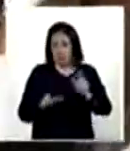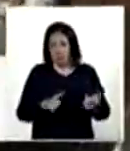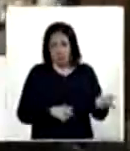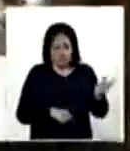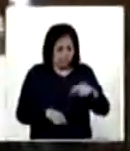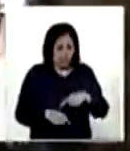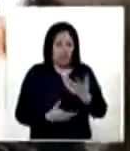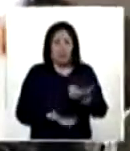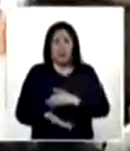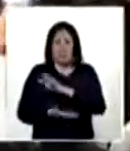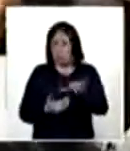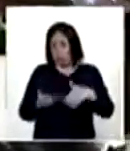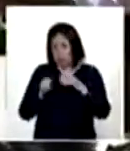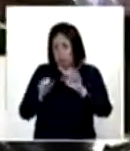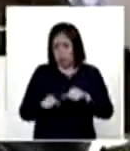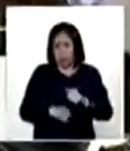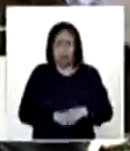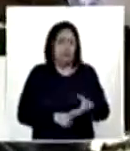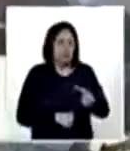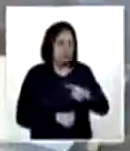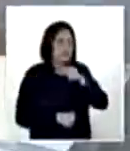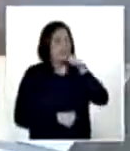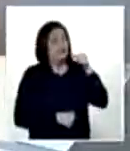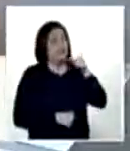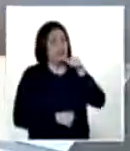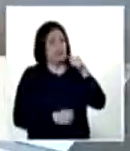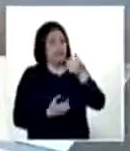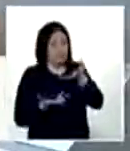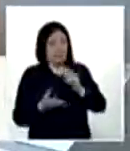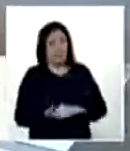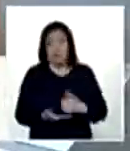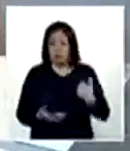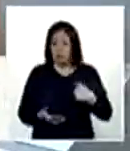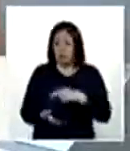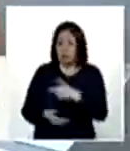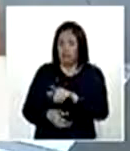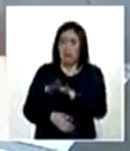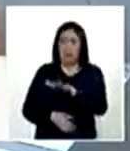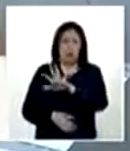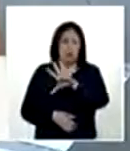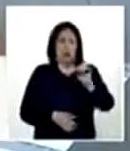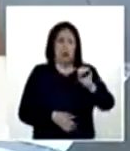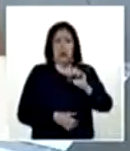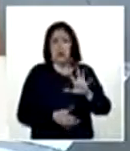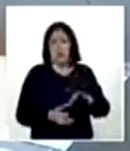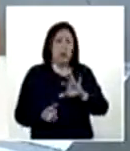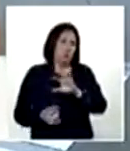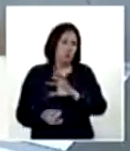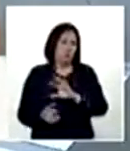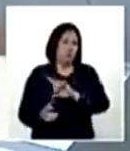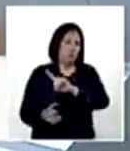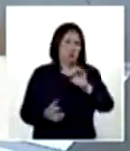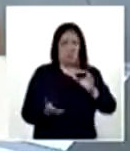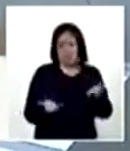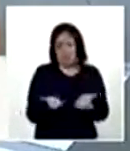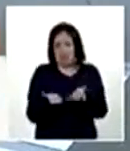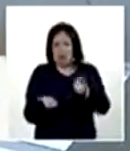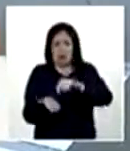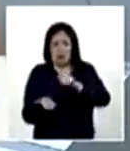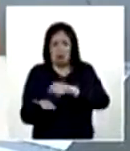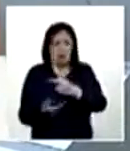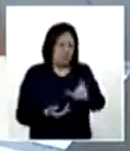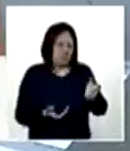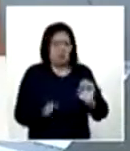le servimos a todos. La cervecita, debemos cervecita. Nosotros comimos con un promedio de 50 a 100 porciones. Esta forma de celebrarlo es